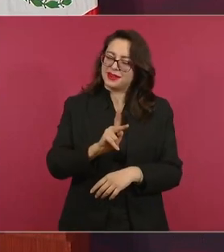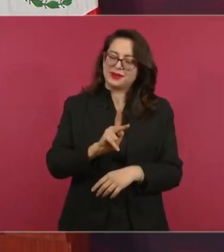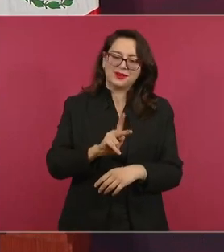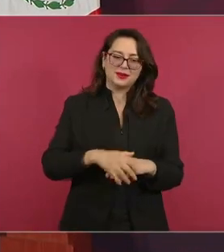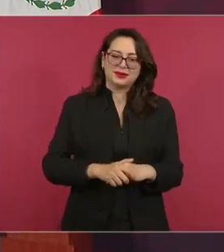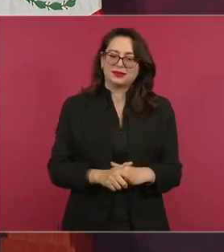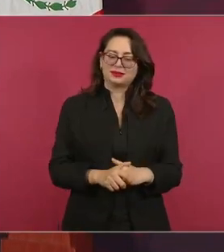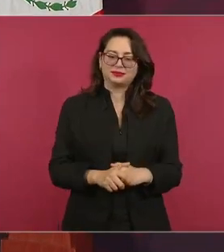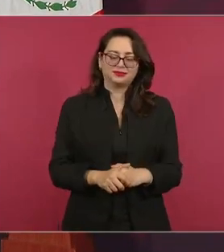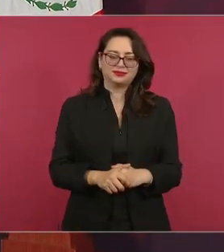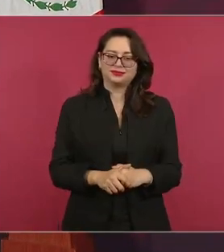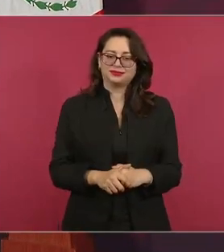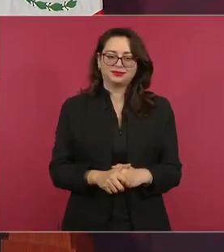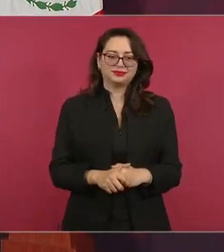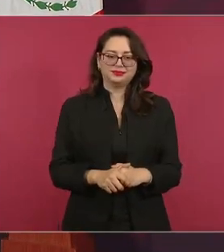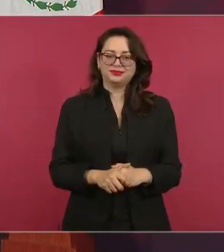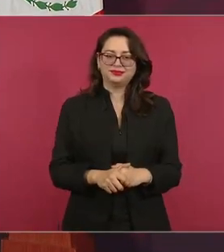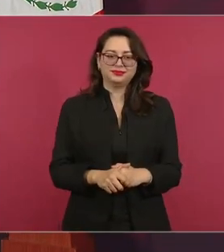le deja,